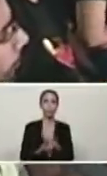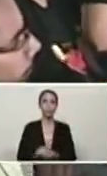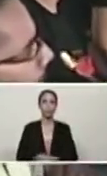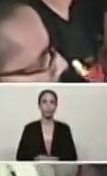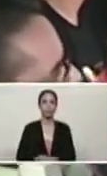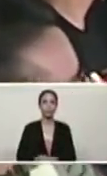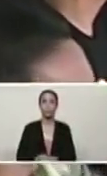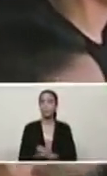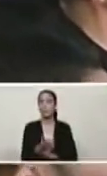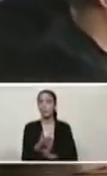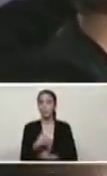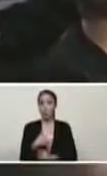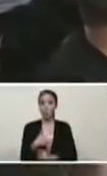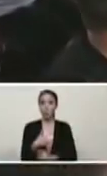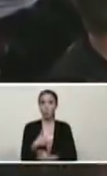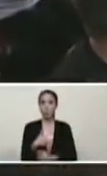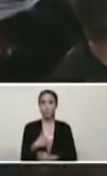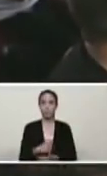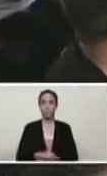Y yo